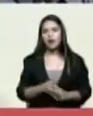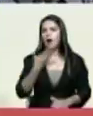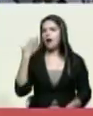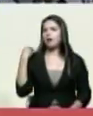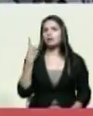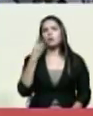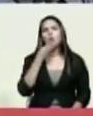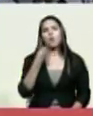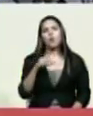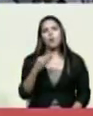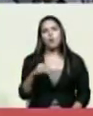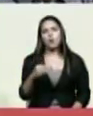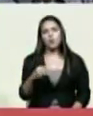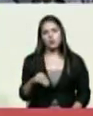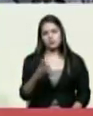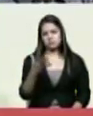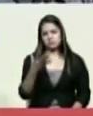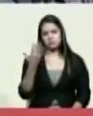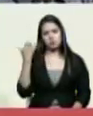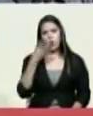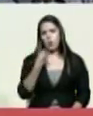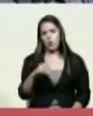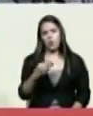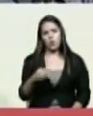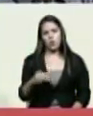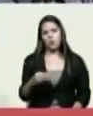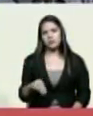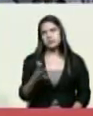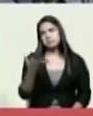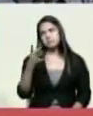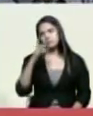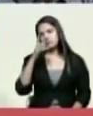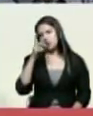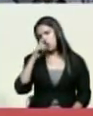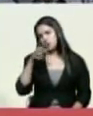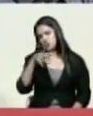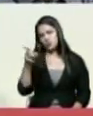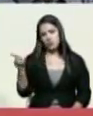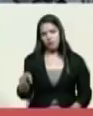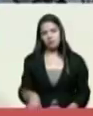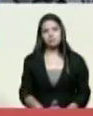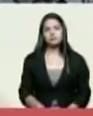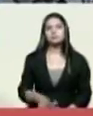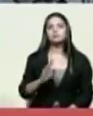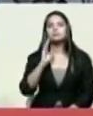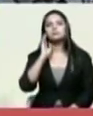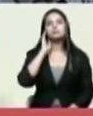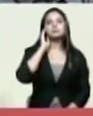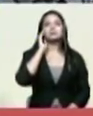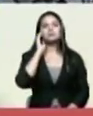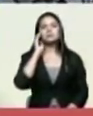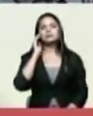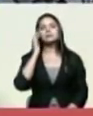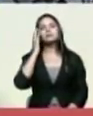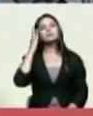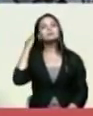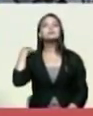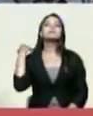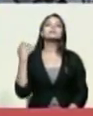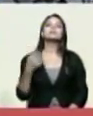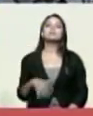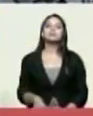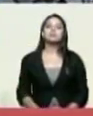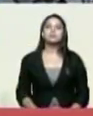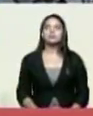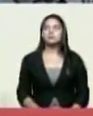joven, cacho, muy joven, de la edad promedio de ustedes probablemente, que era un